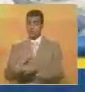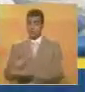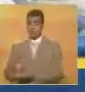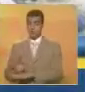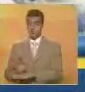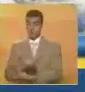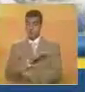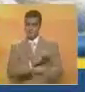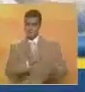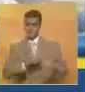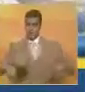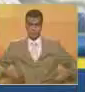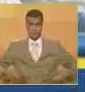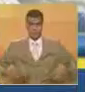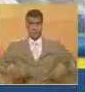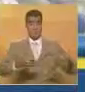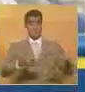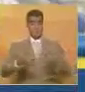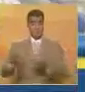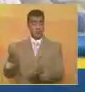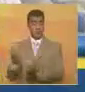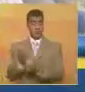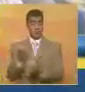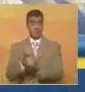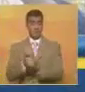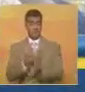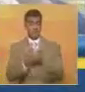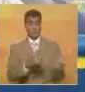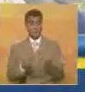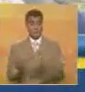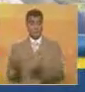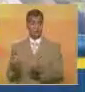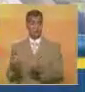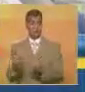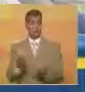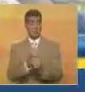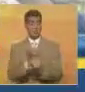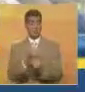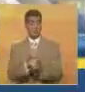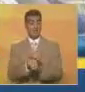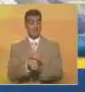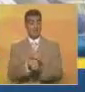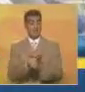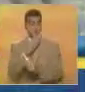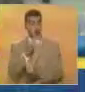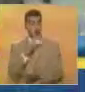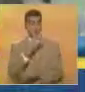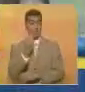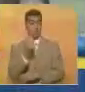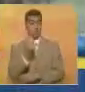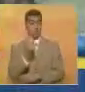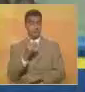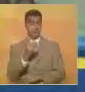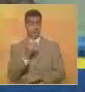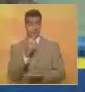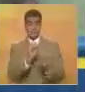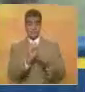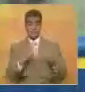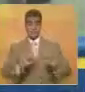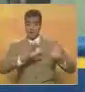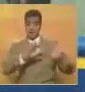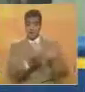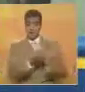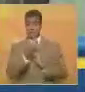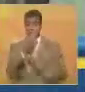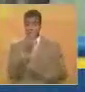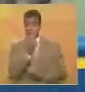que afincarnos en darle oportunidades de empleo, oportunidades de trabajo, de superación a los jóvenes. En cuanto al sistema carcelario,